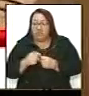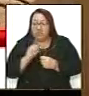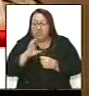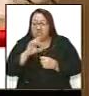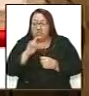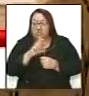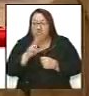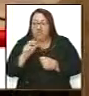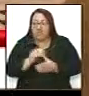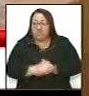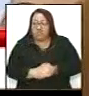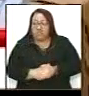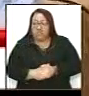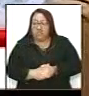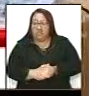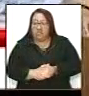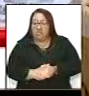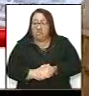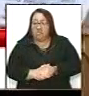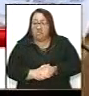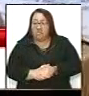Curro.